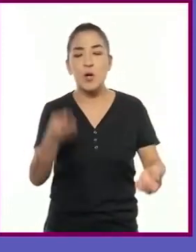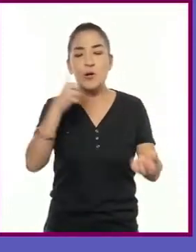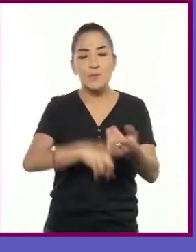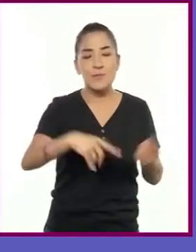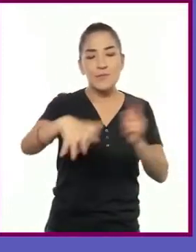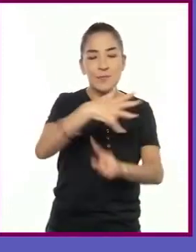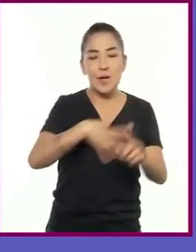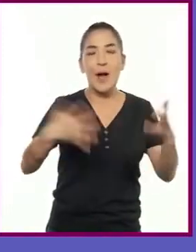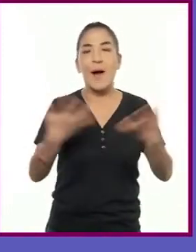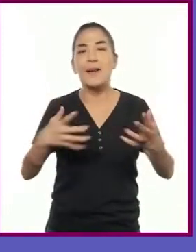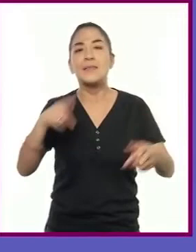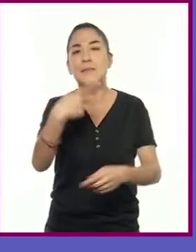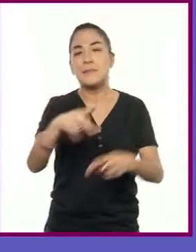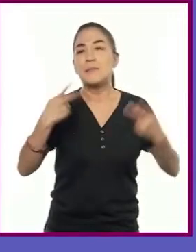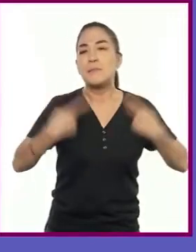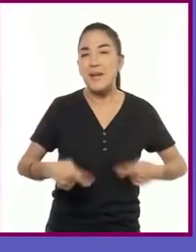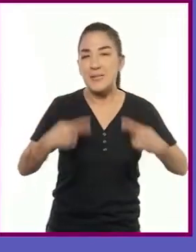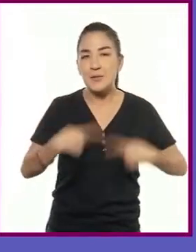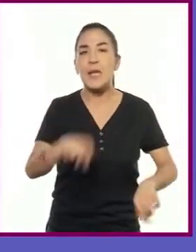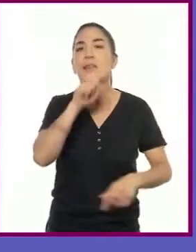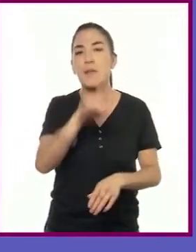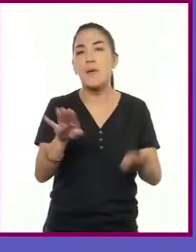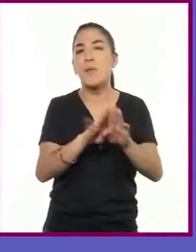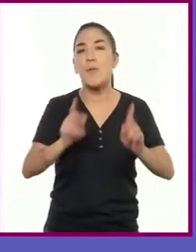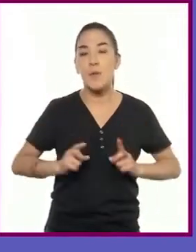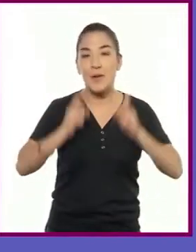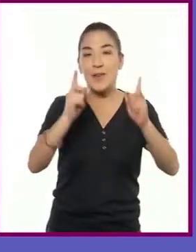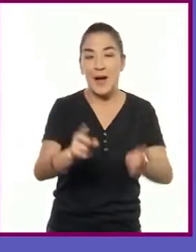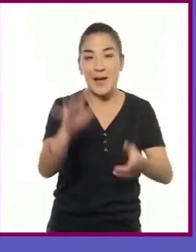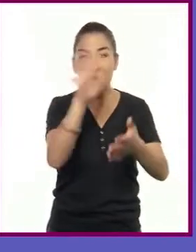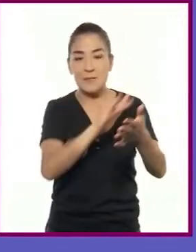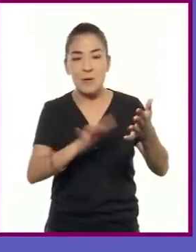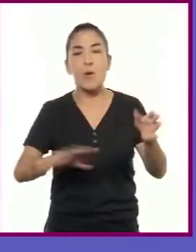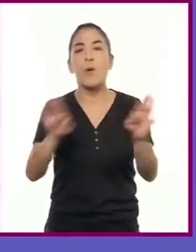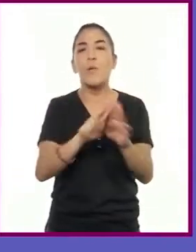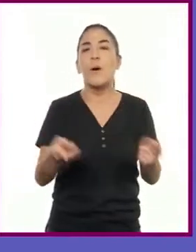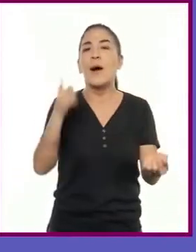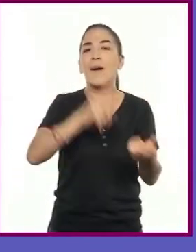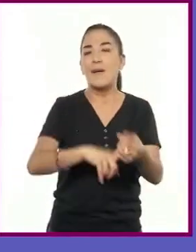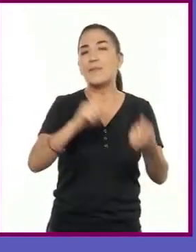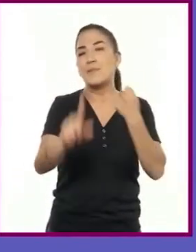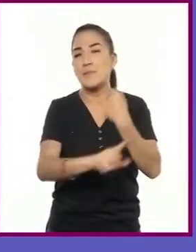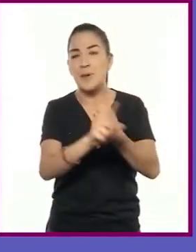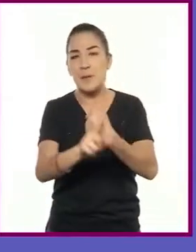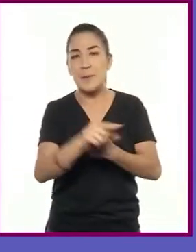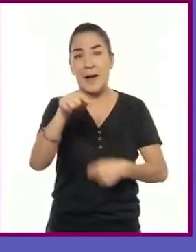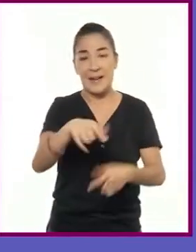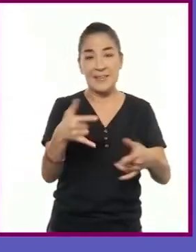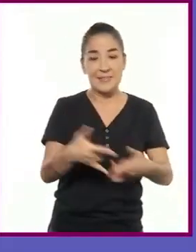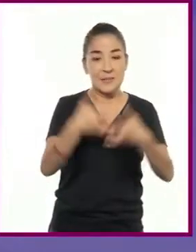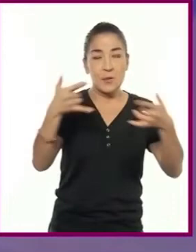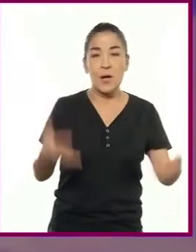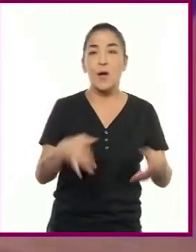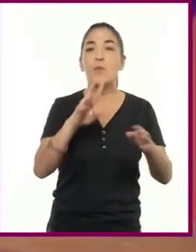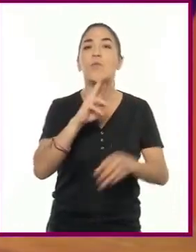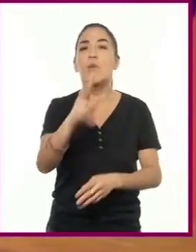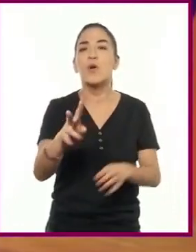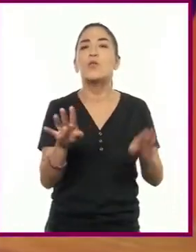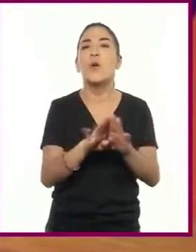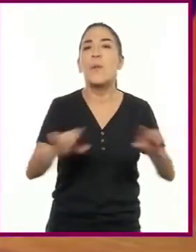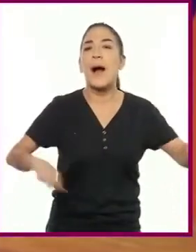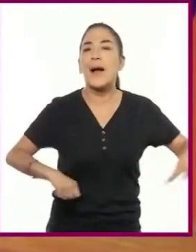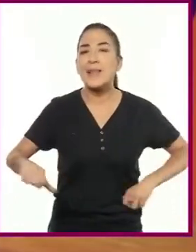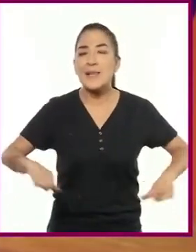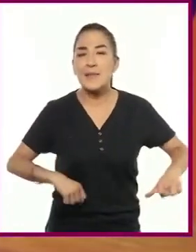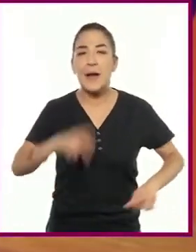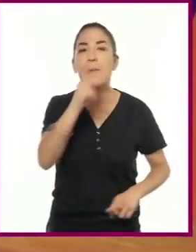que realizan los personajes y que permite al lector imaginarse la situación. Si en la narración lo esencial son las acciones,